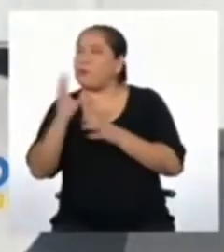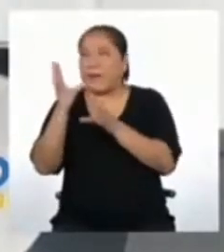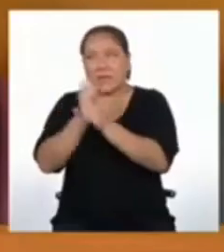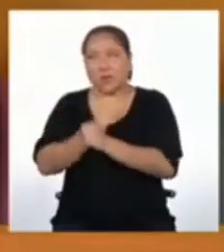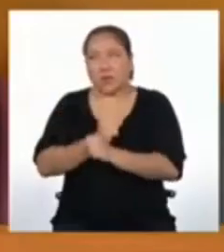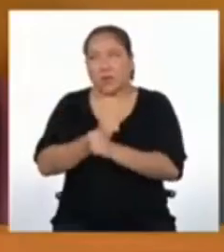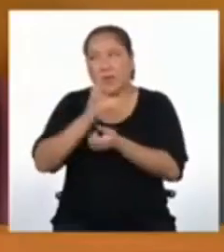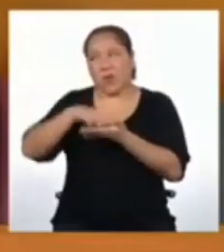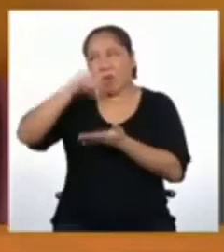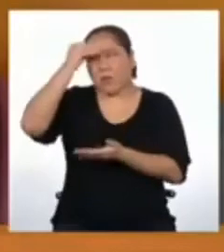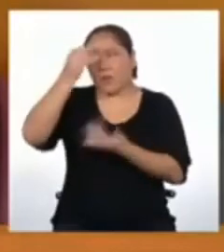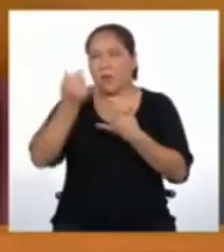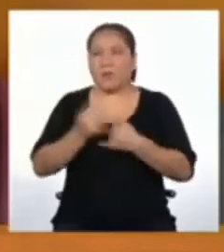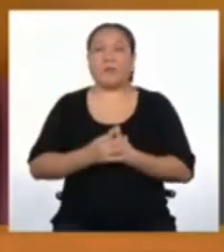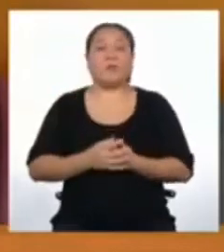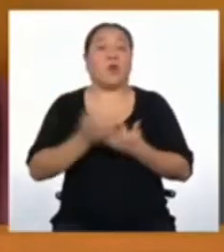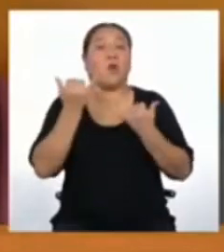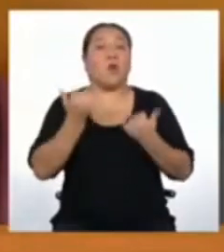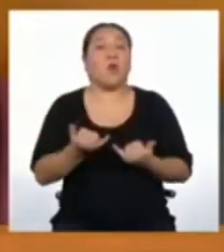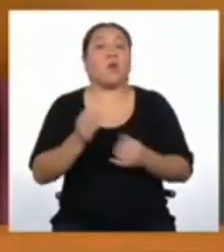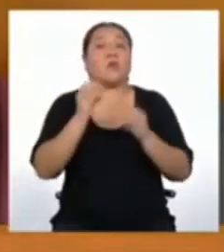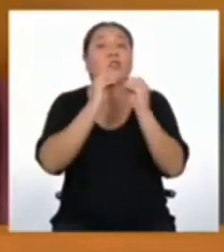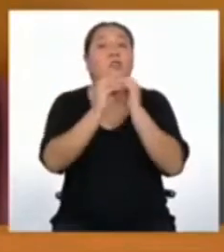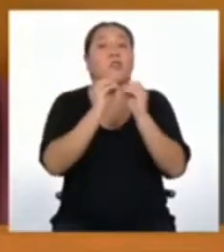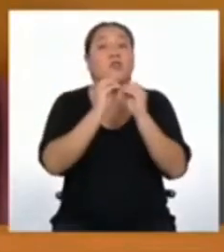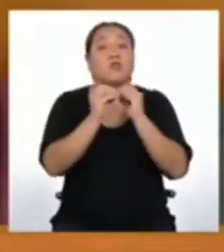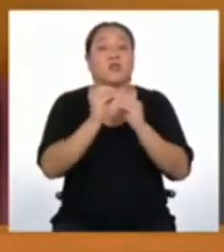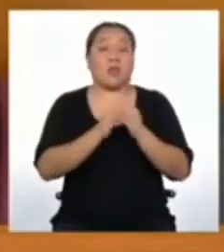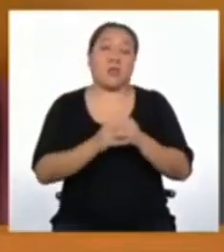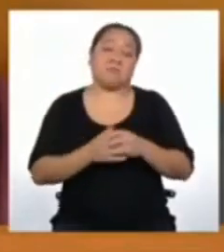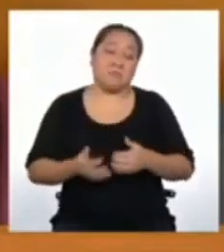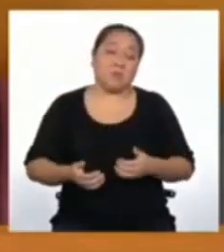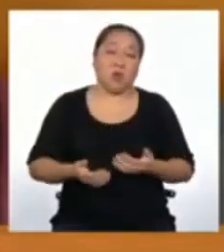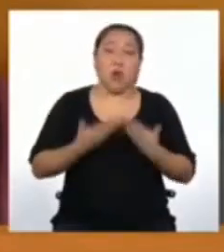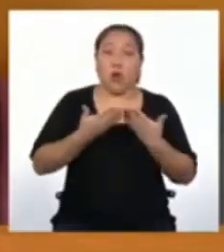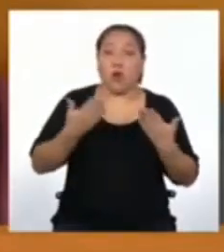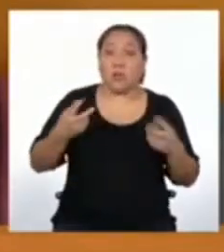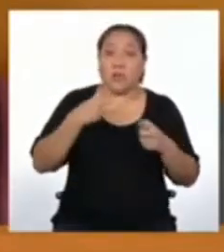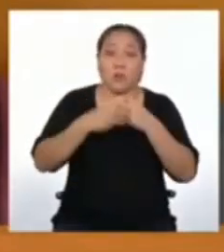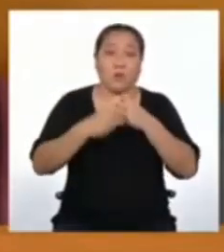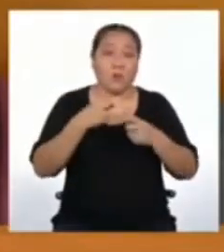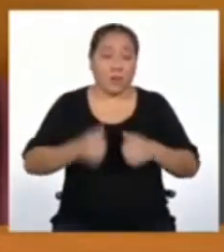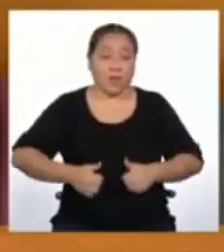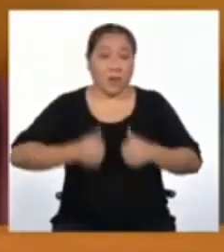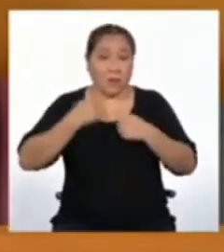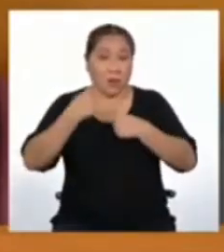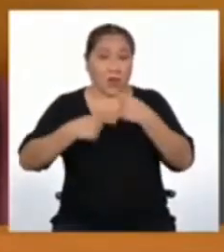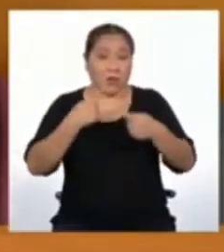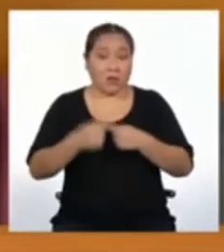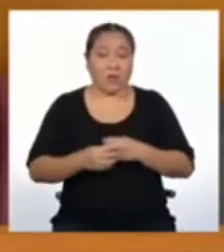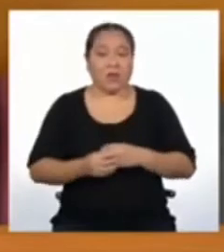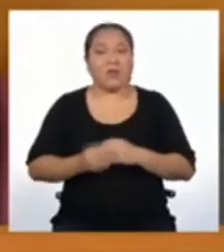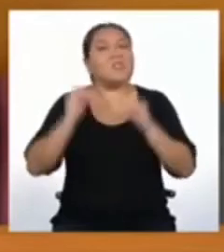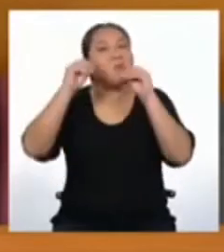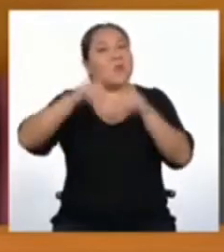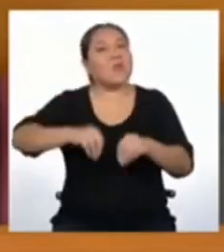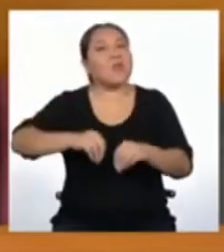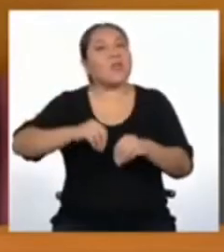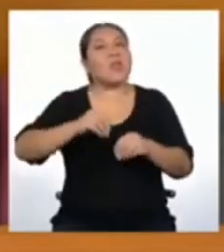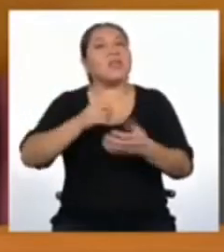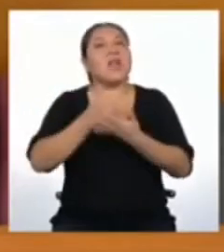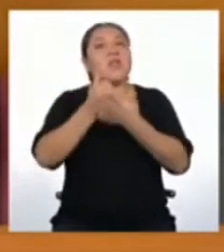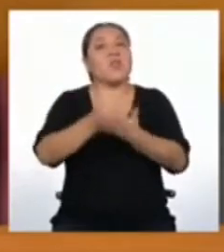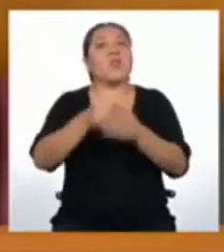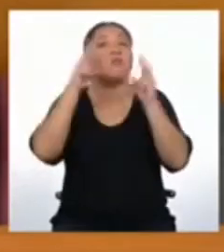profesora. Hoy hemos podido resolver situaciones cotidianas que involucran progresiones aritméticas,